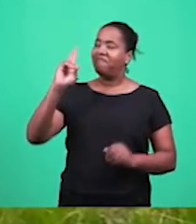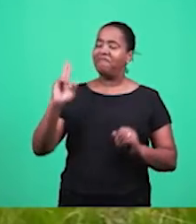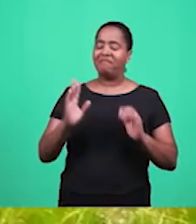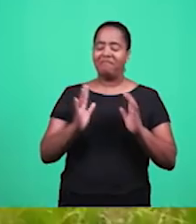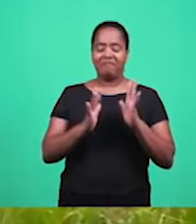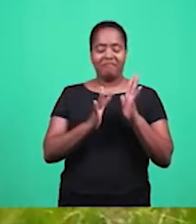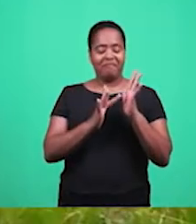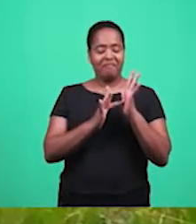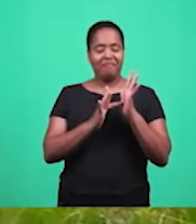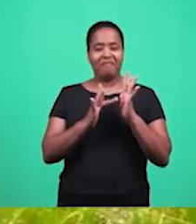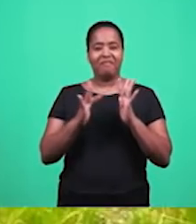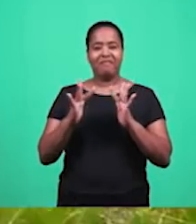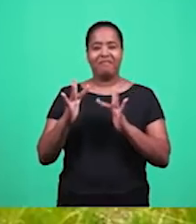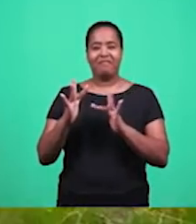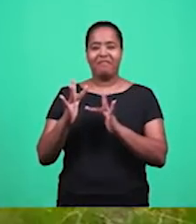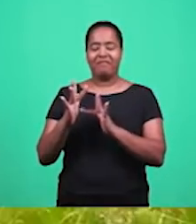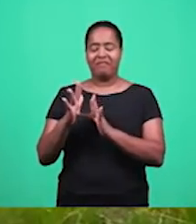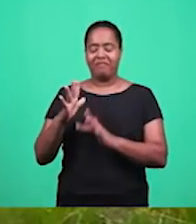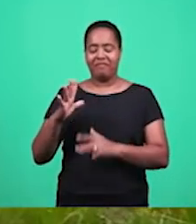belleza